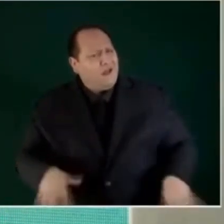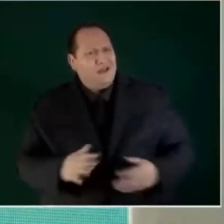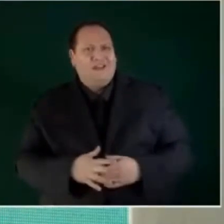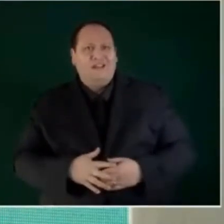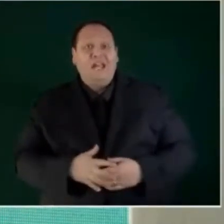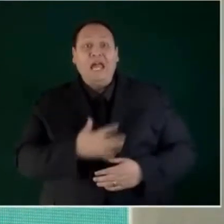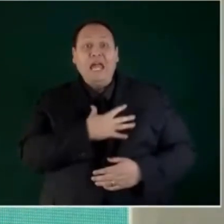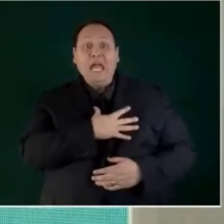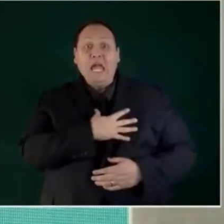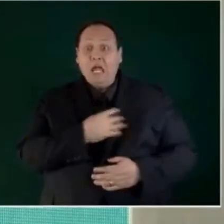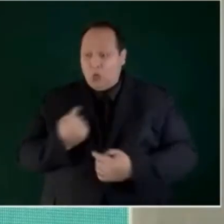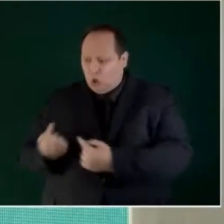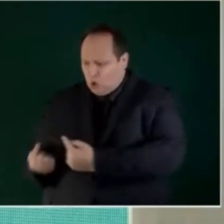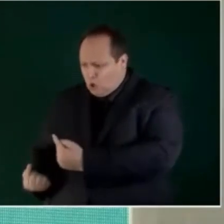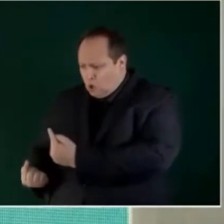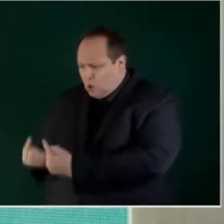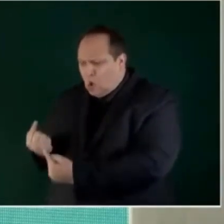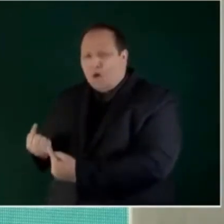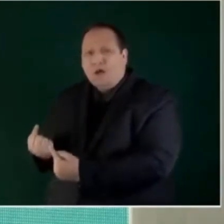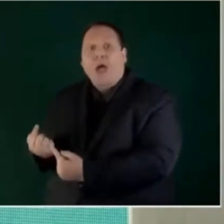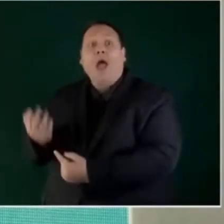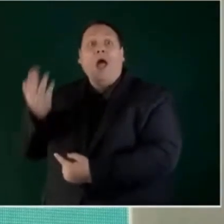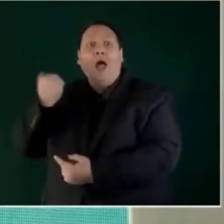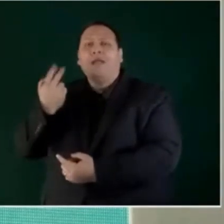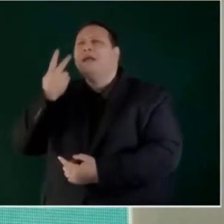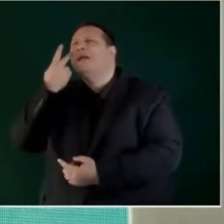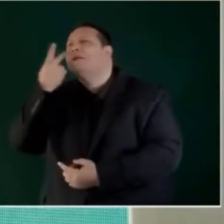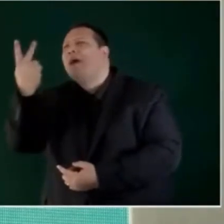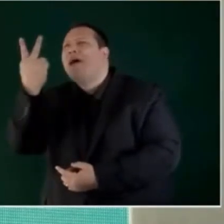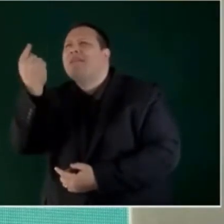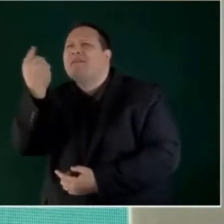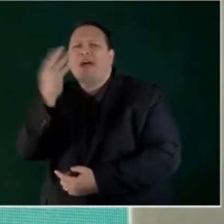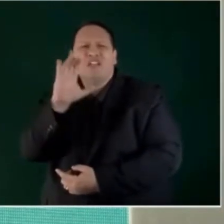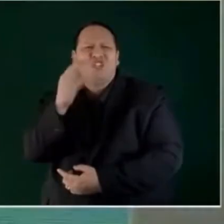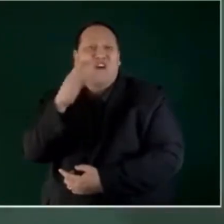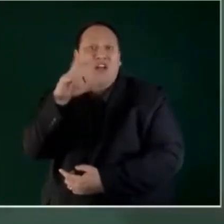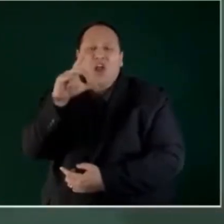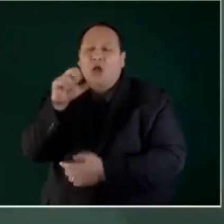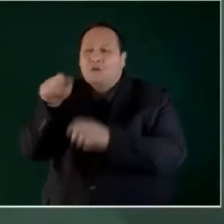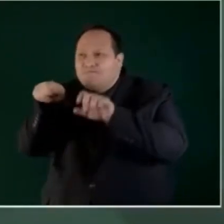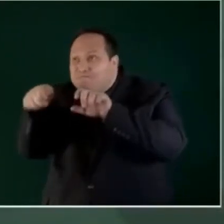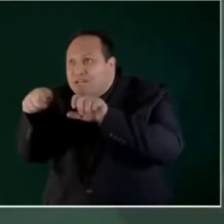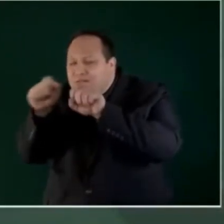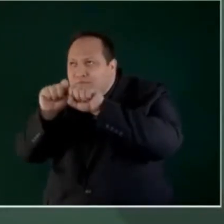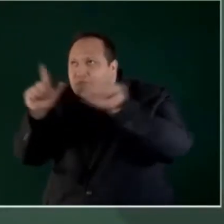que nuestros hijos se levantaban a ver a Chabel.